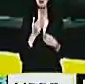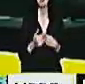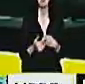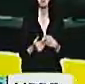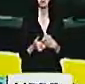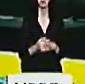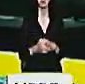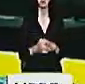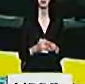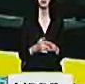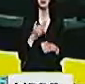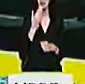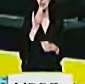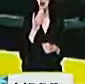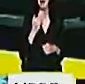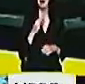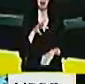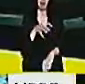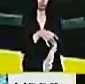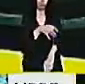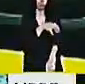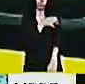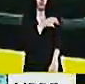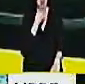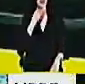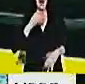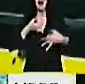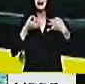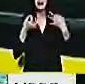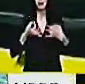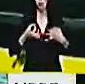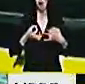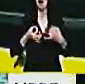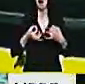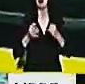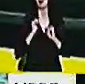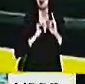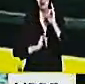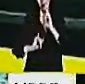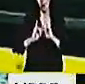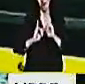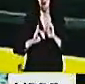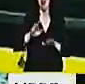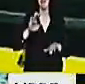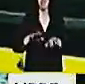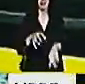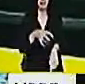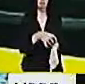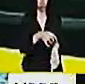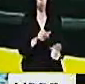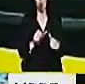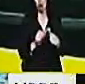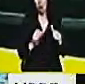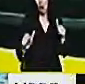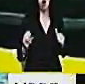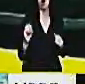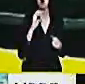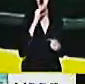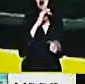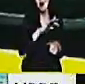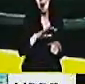forma conjunta en los propios territorios se asegure esa conectividad. En muchos casos, en las regiones extremas sobre todo, o en lo más